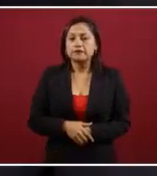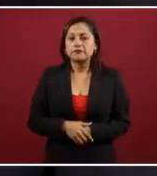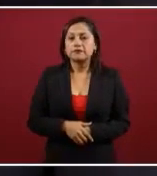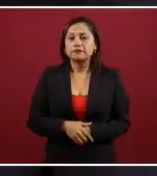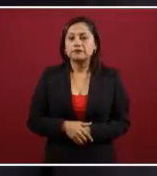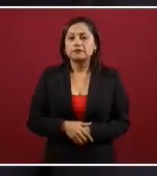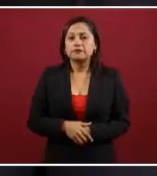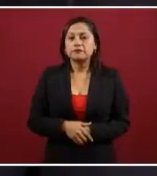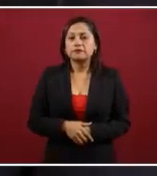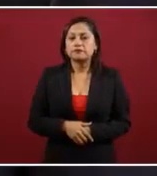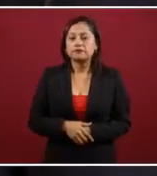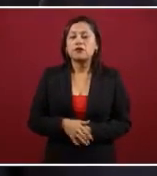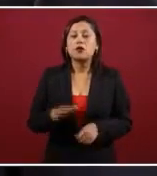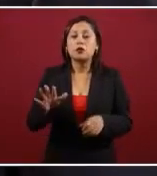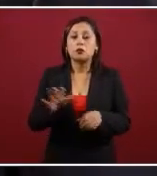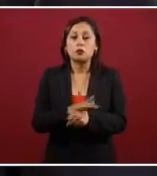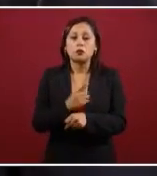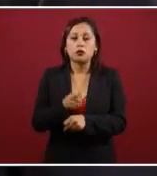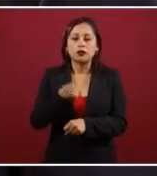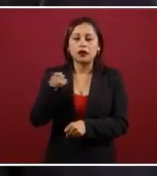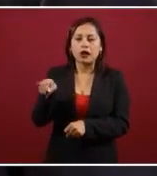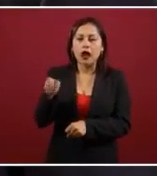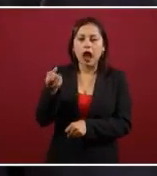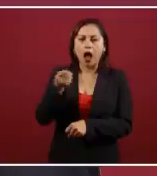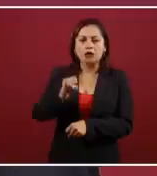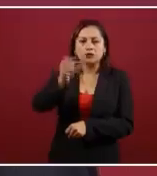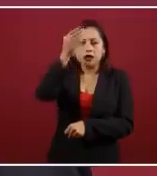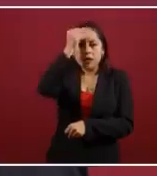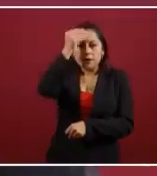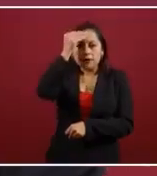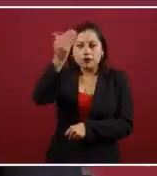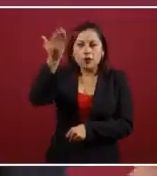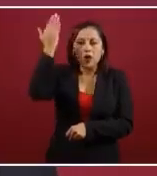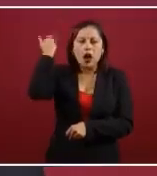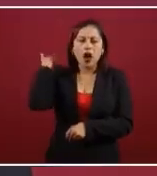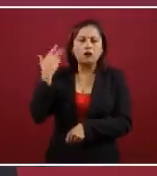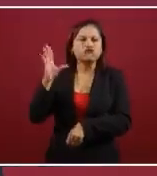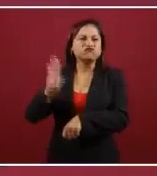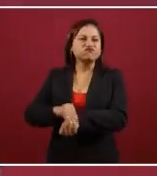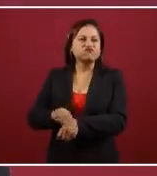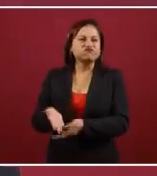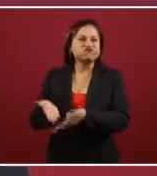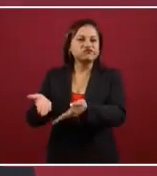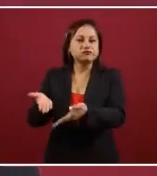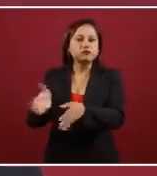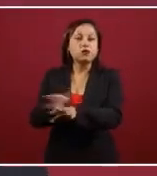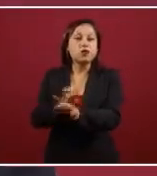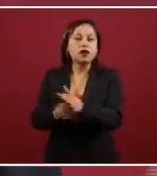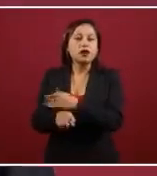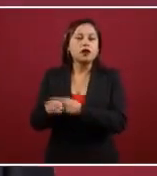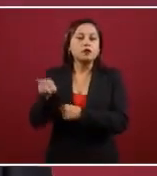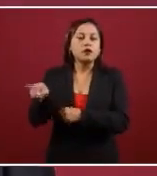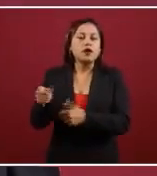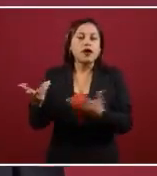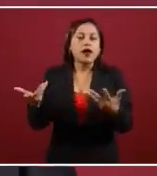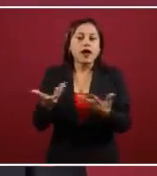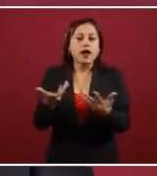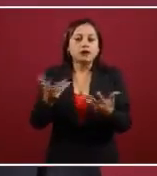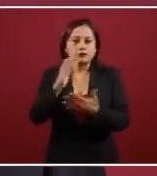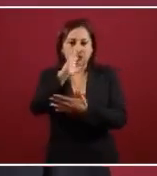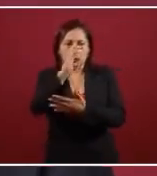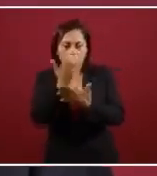lo permitían las circunstancias, saca un contrato para